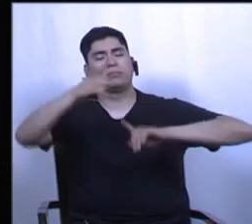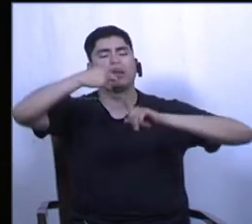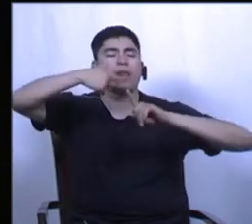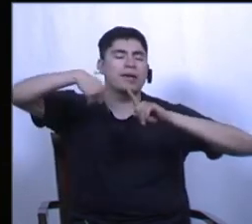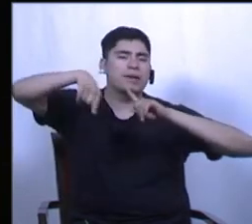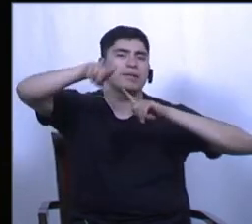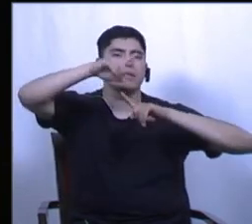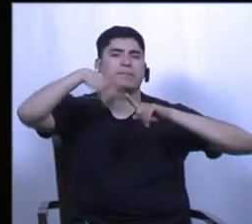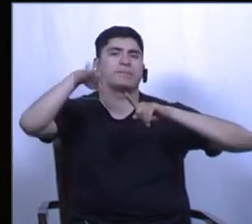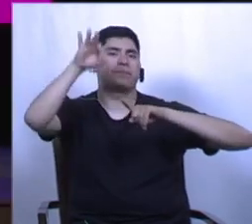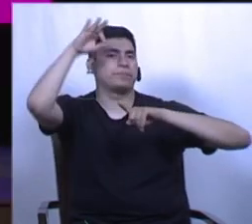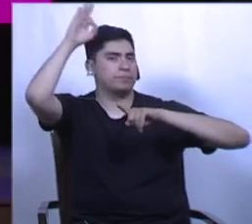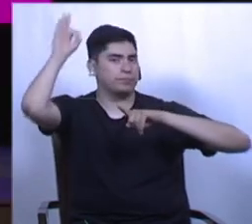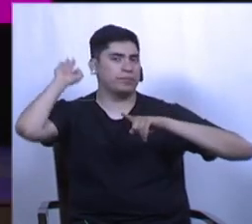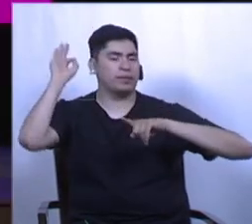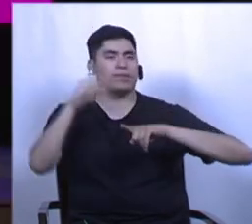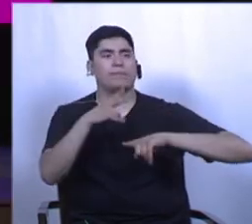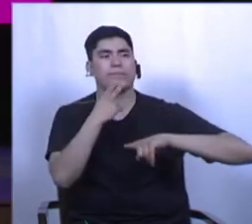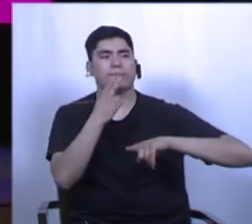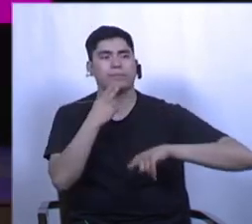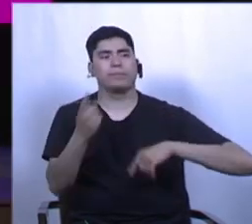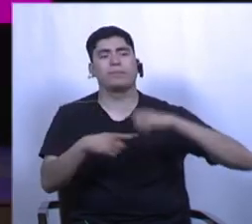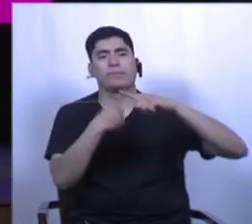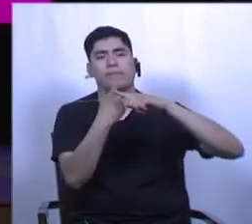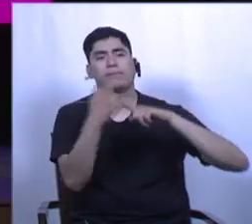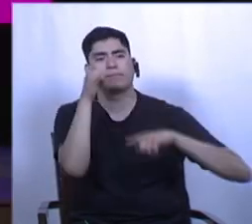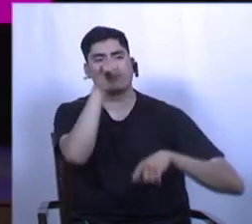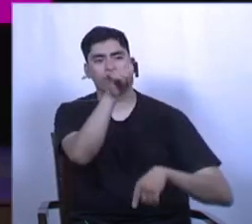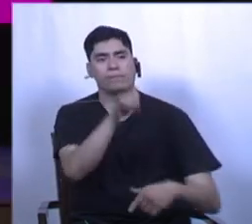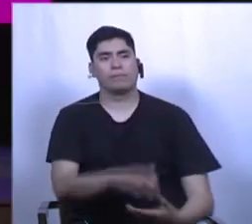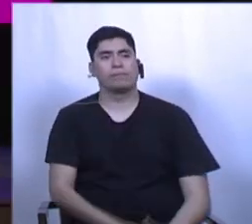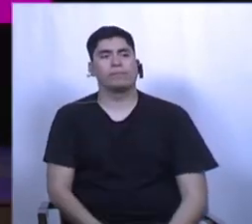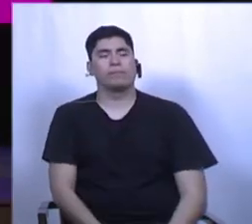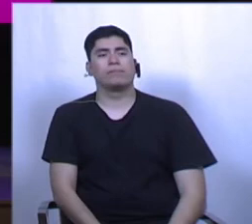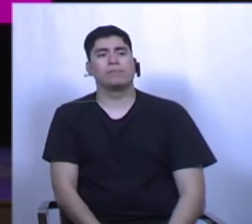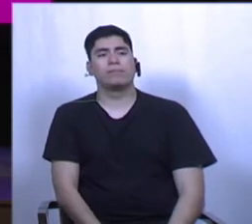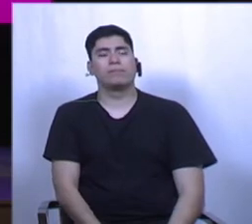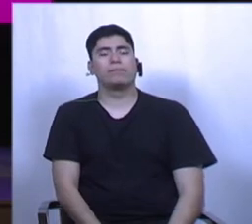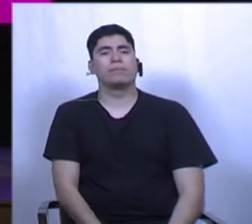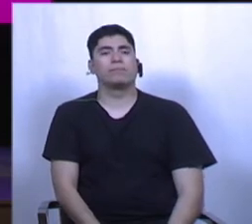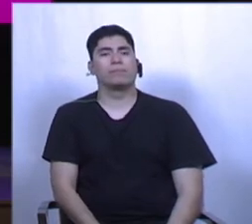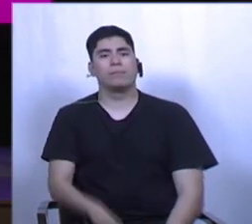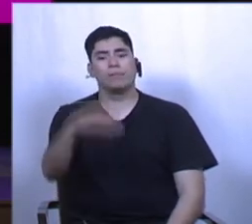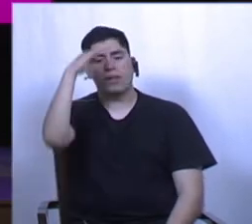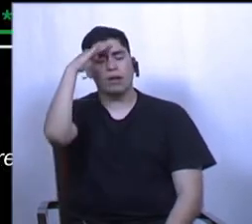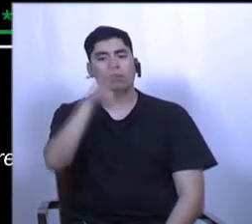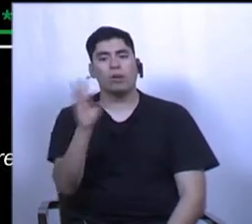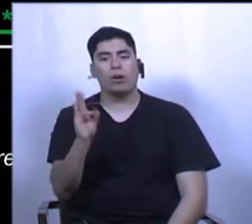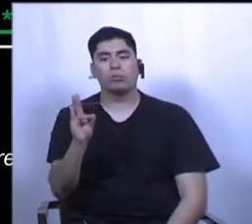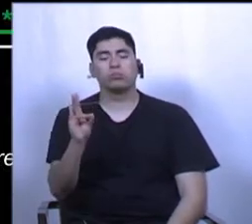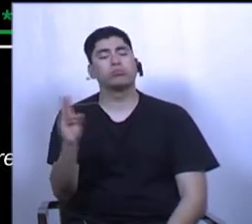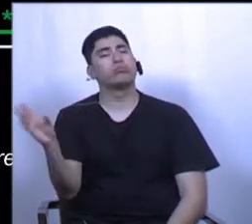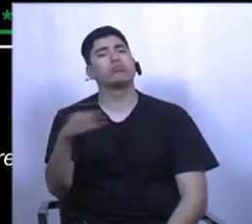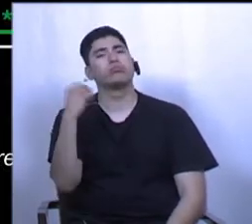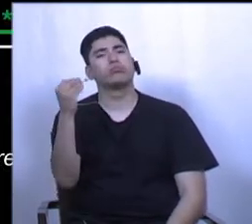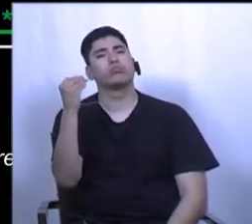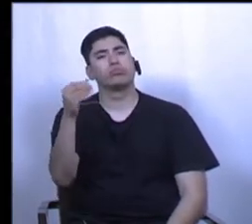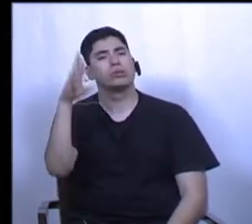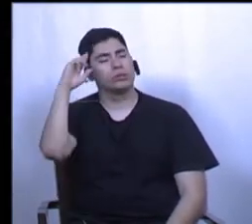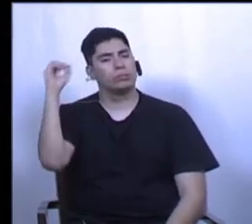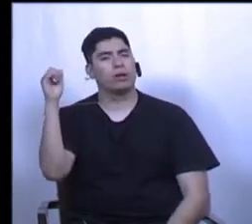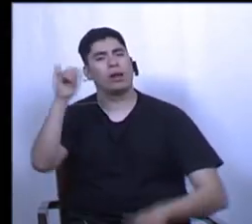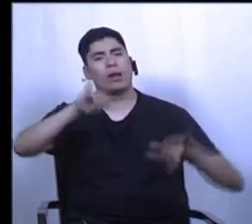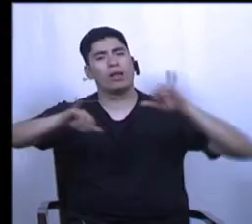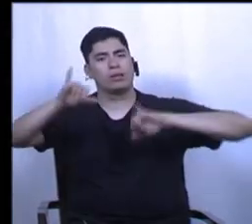neuroprotegidos, el ratón vive más tiempo. Hay experimentos genéticos que son muy buenos para la ciencia, para las publicaciones, pero no